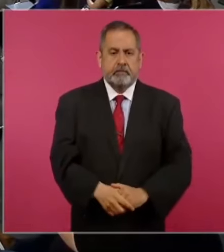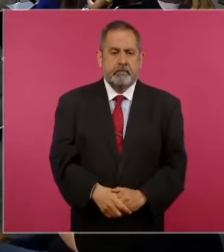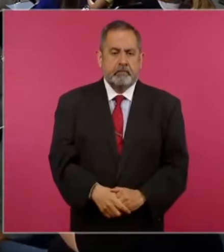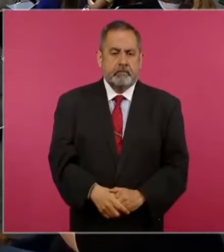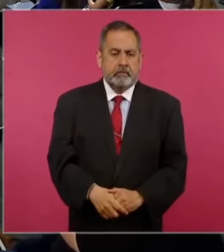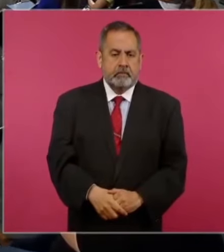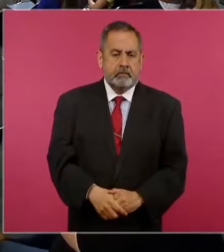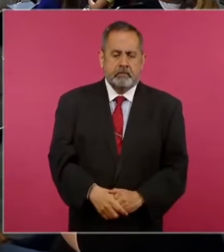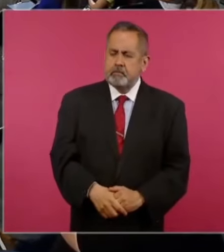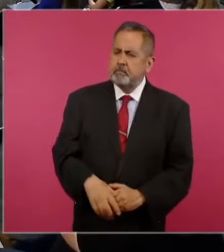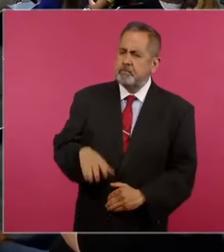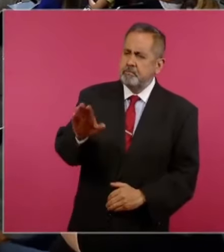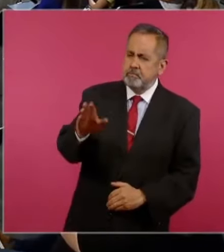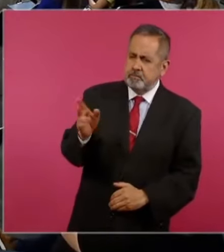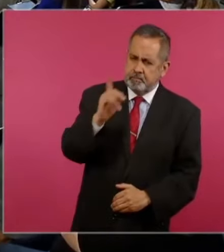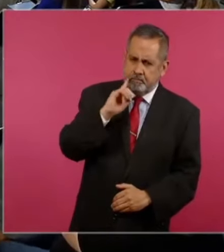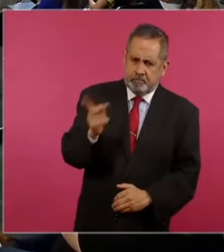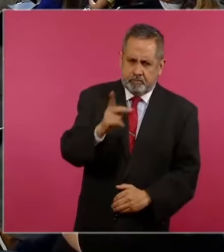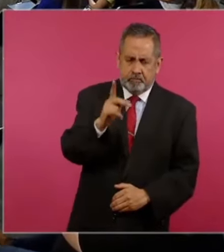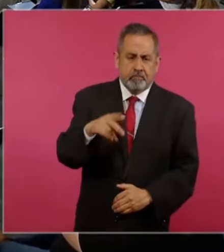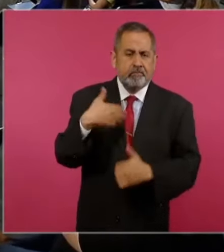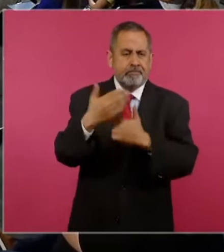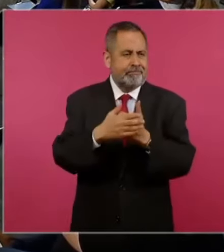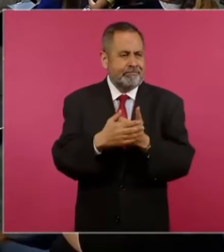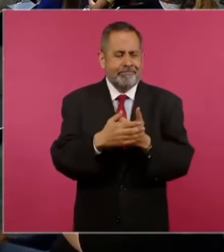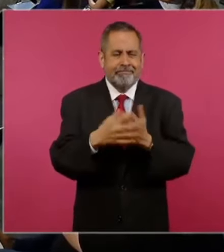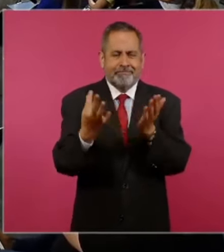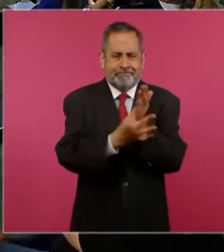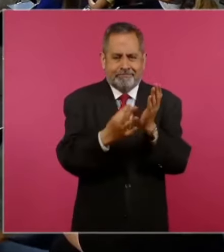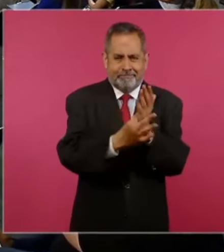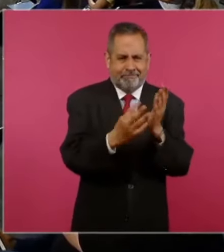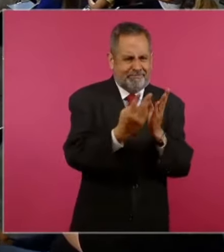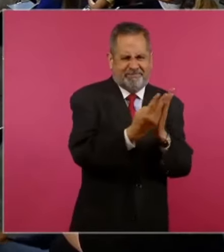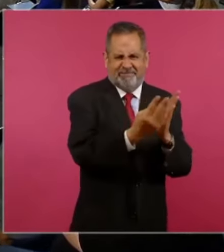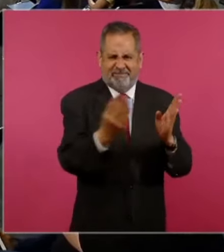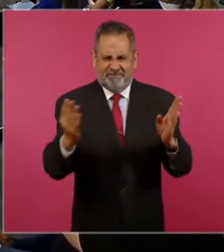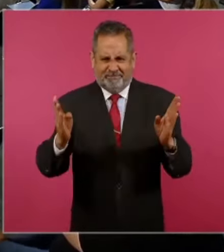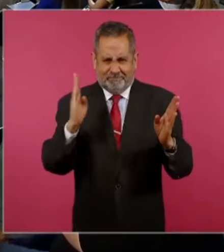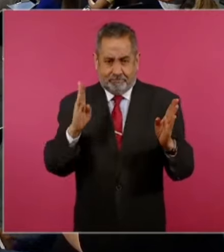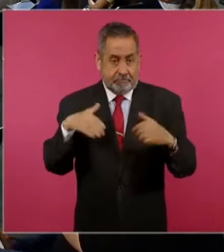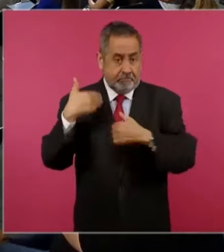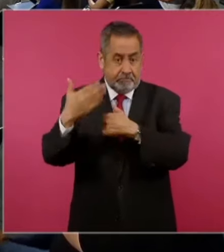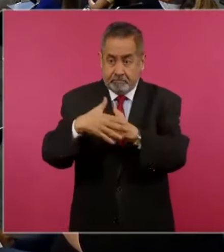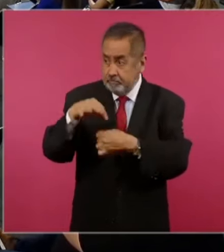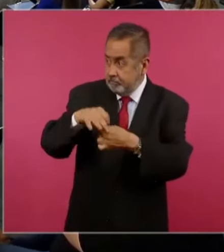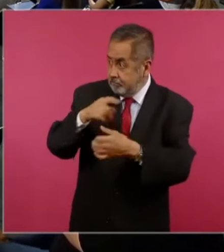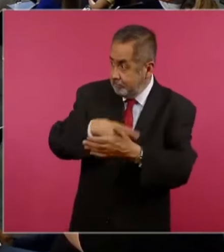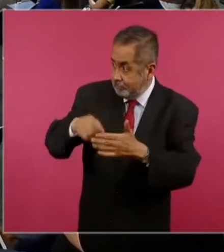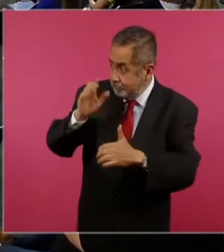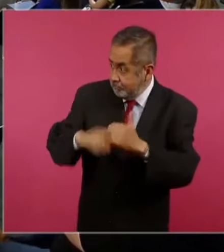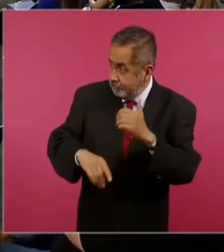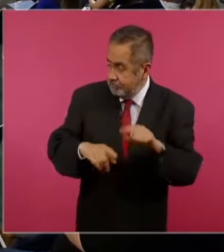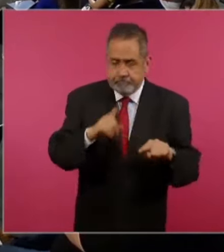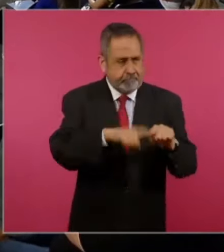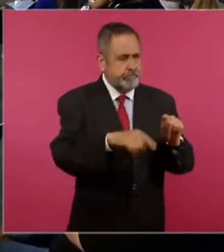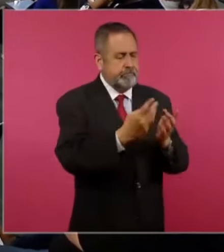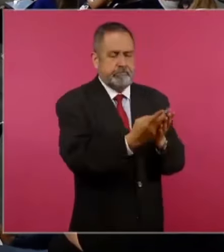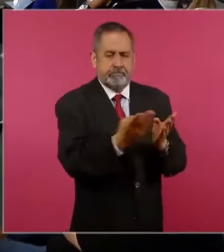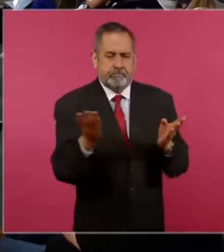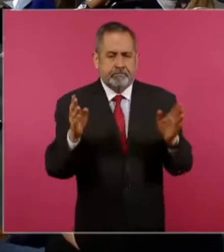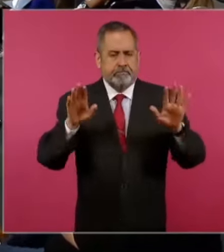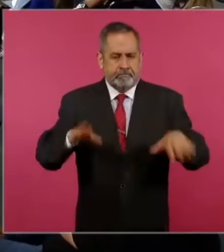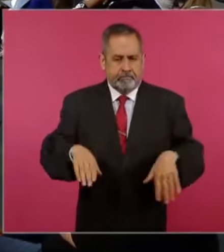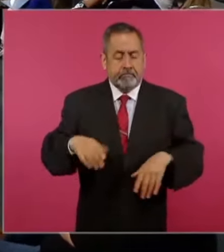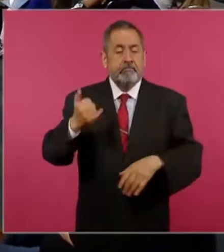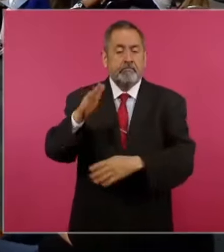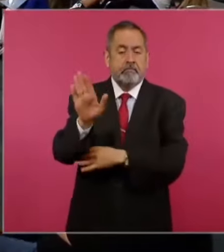Solo para precisar, presidente, si las vallas se van a retirar terminando las elecciones, y también preguntarle si la bandera sí se va a izar